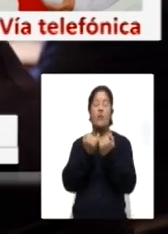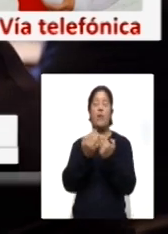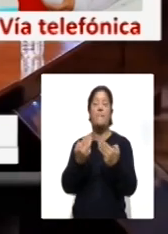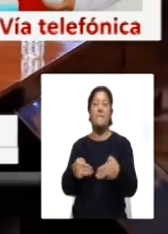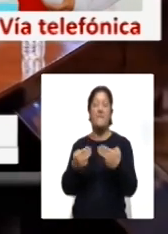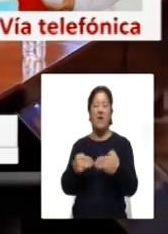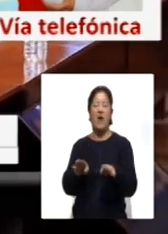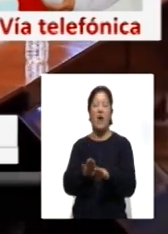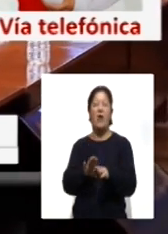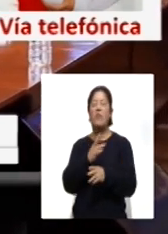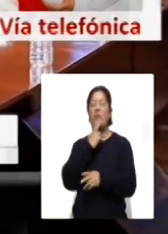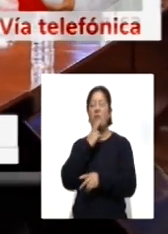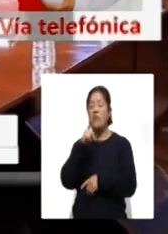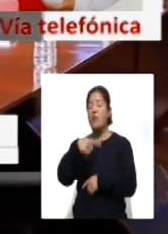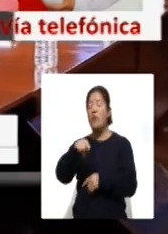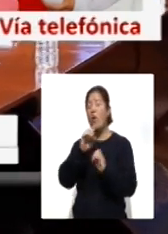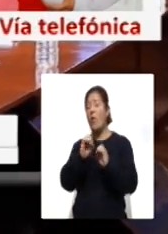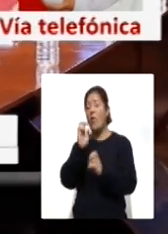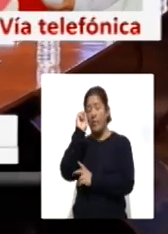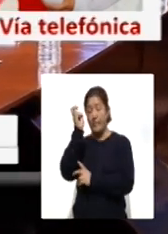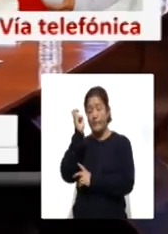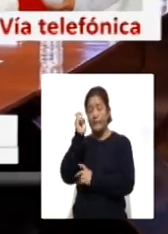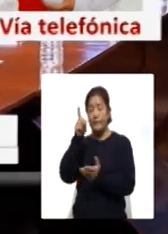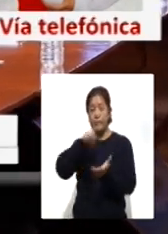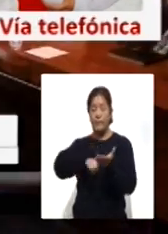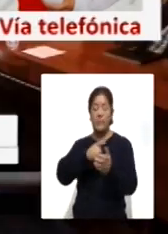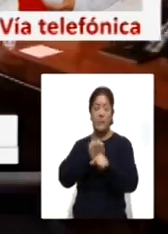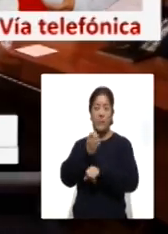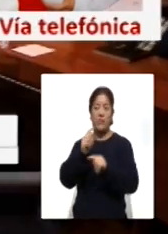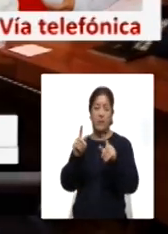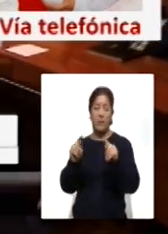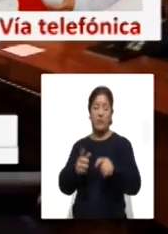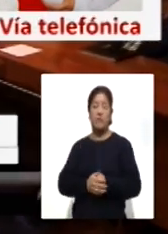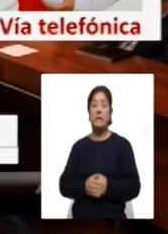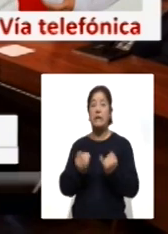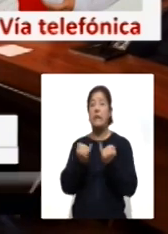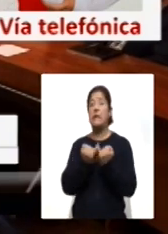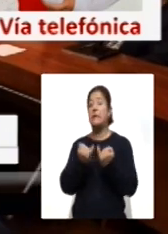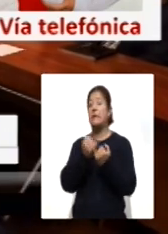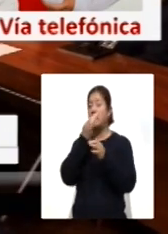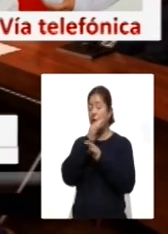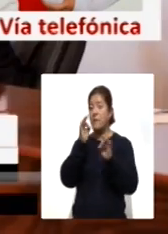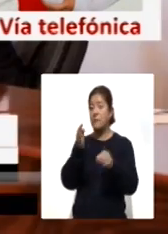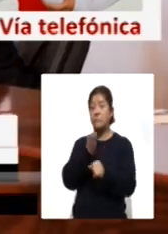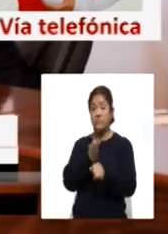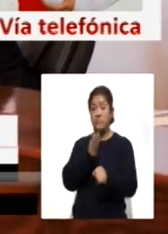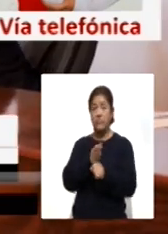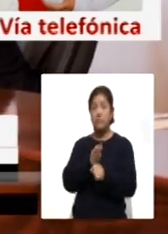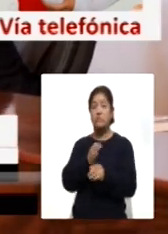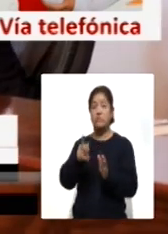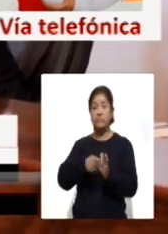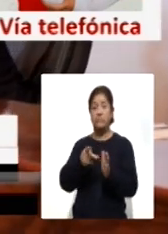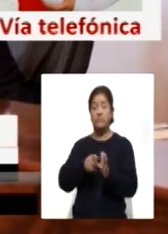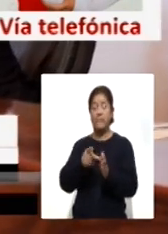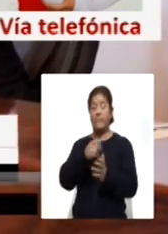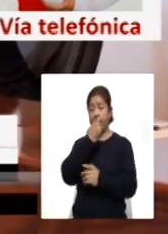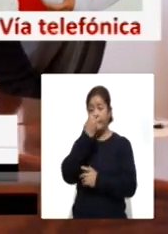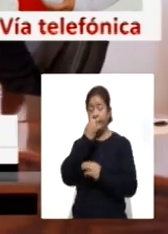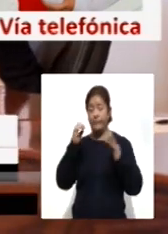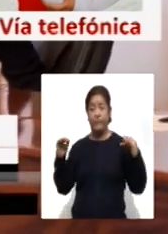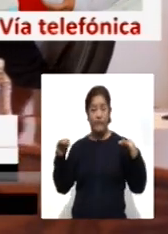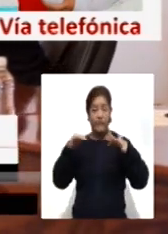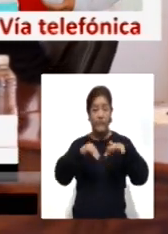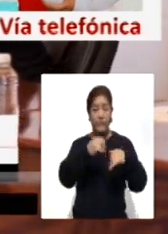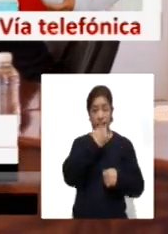entidad y el transporte público. Asimismo, dio a conocer que en este momento no existen condiciones para retomar las clases presenciales en